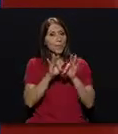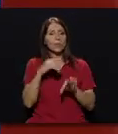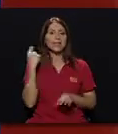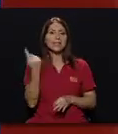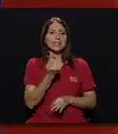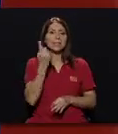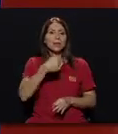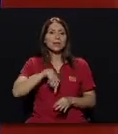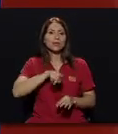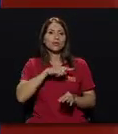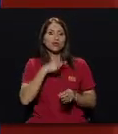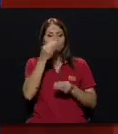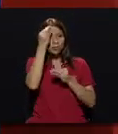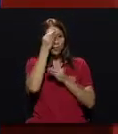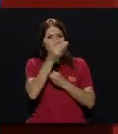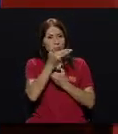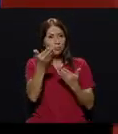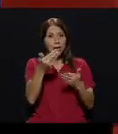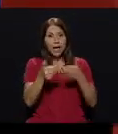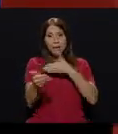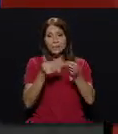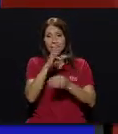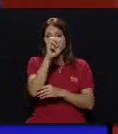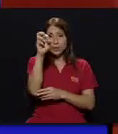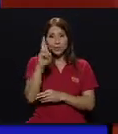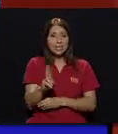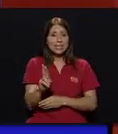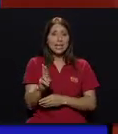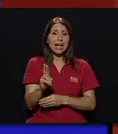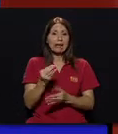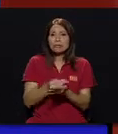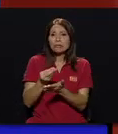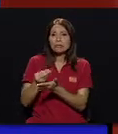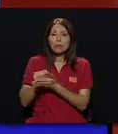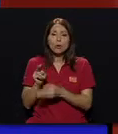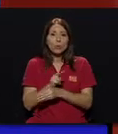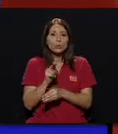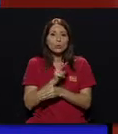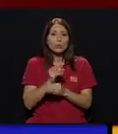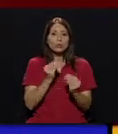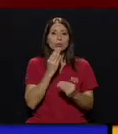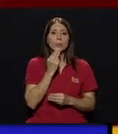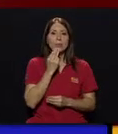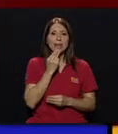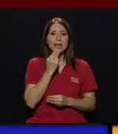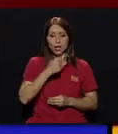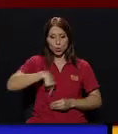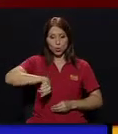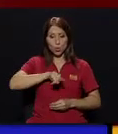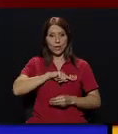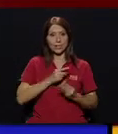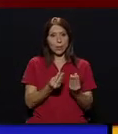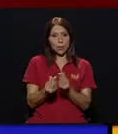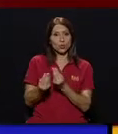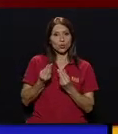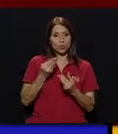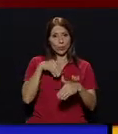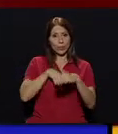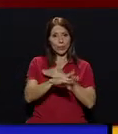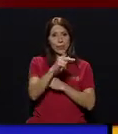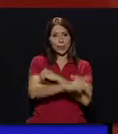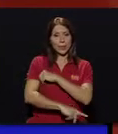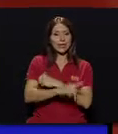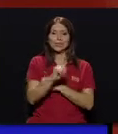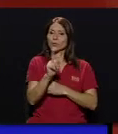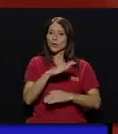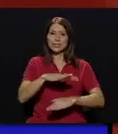que siempre rescatamos, que a pesar de que Costa Rica tiene un consumo tan elevado, pues nuestra producción interna no es suficiente